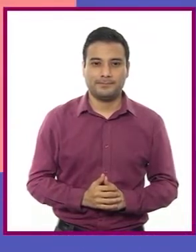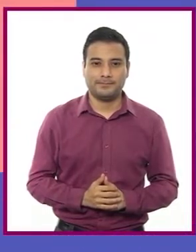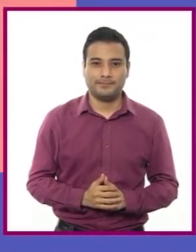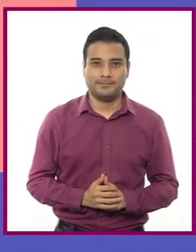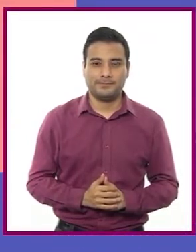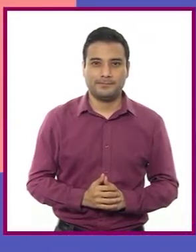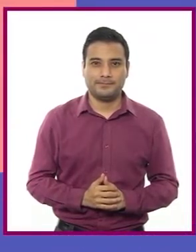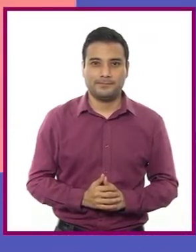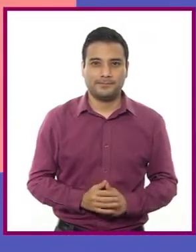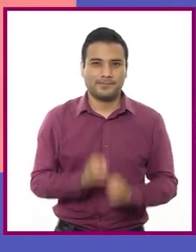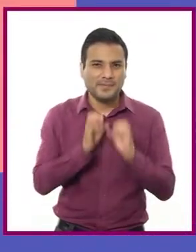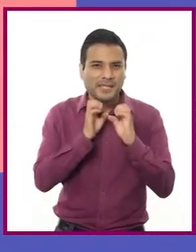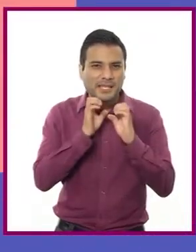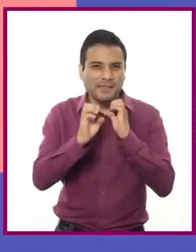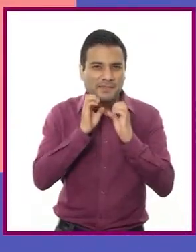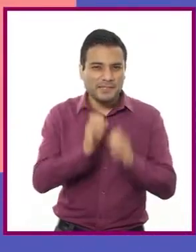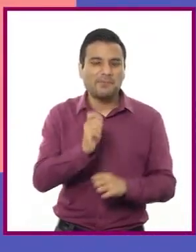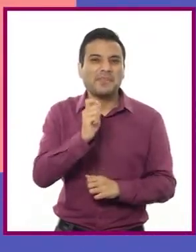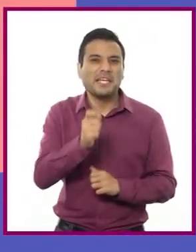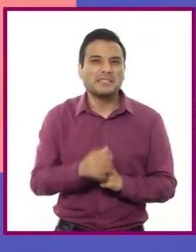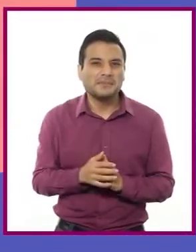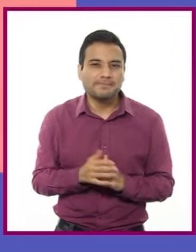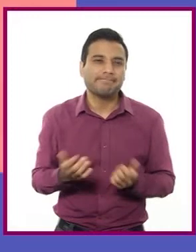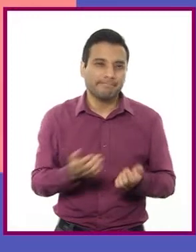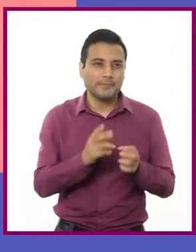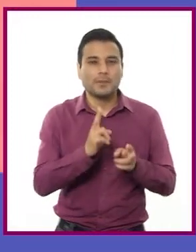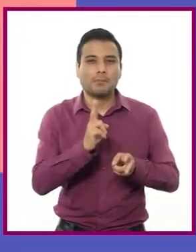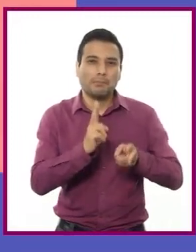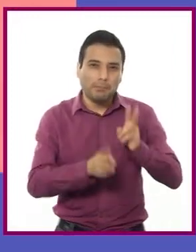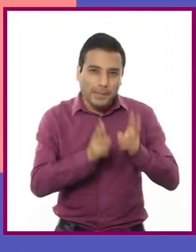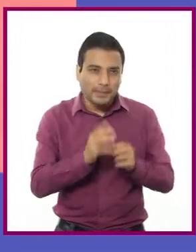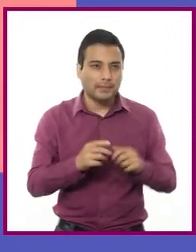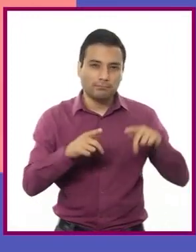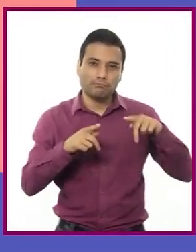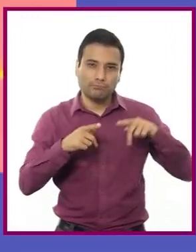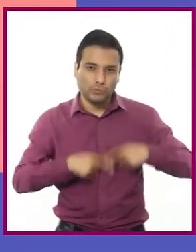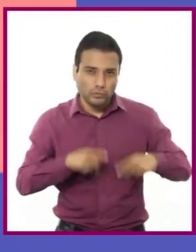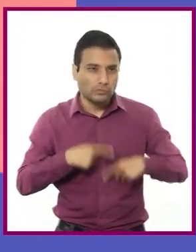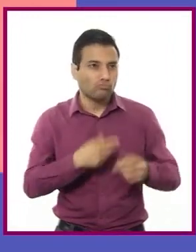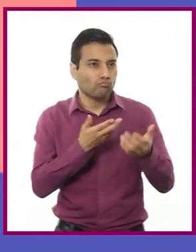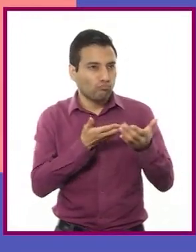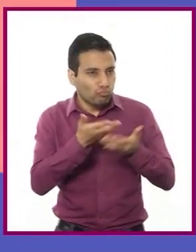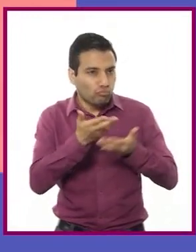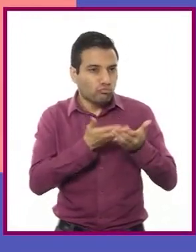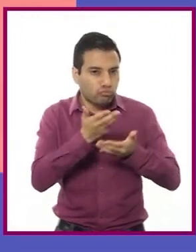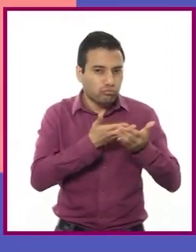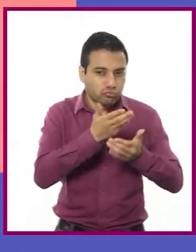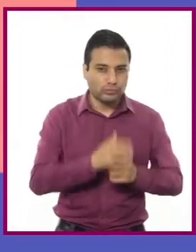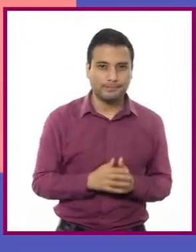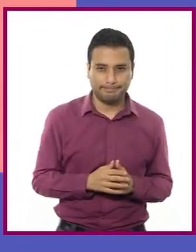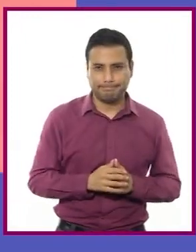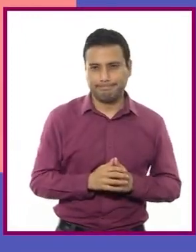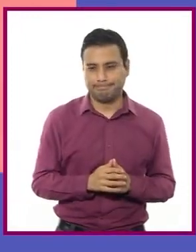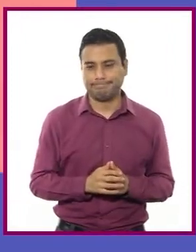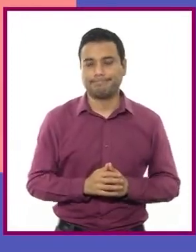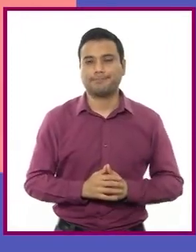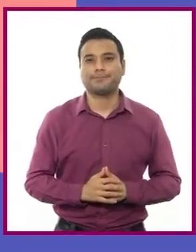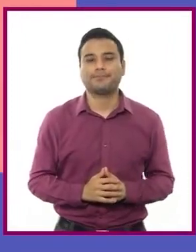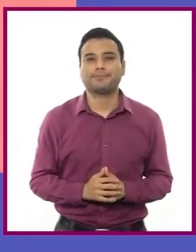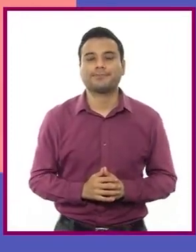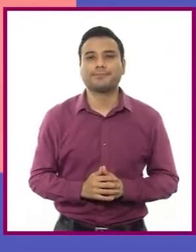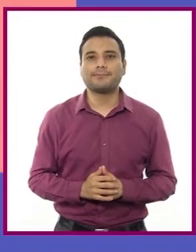La entrevista es una práctica discursiva, producto del intercambio comunicativo real e inmediato entre dos o más